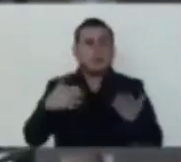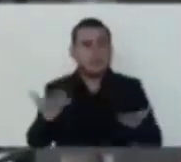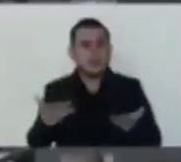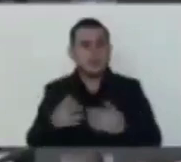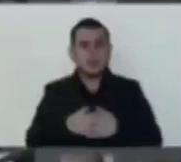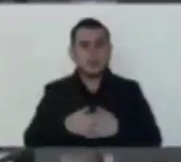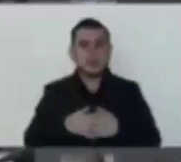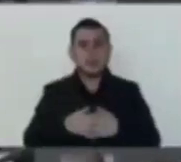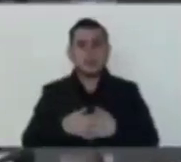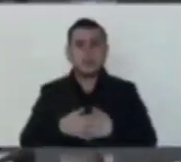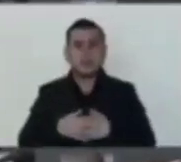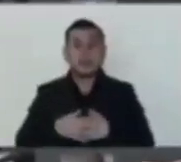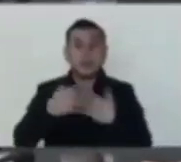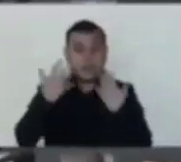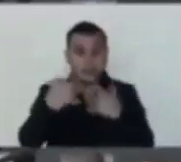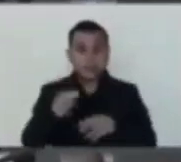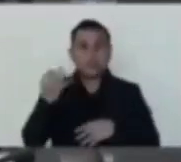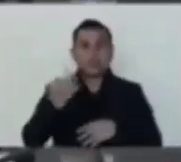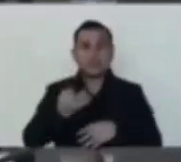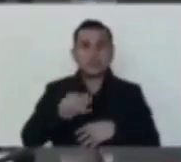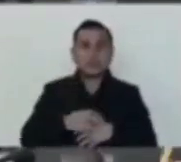pero mejor ya, ¿no?